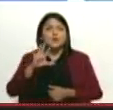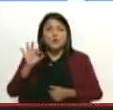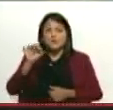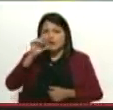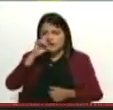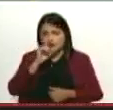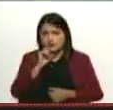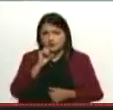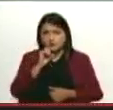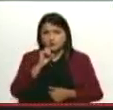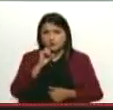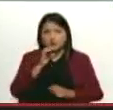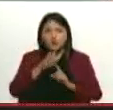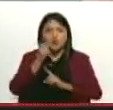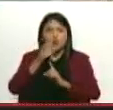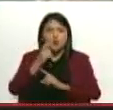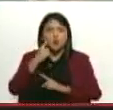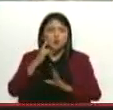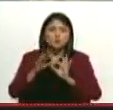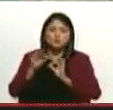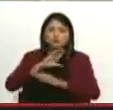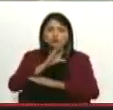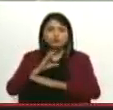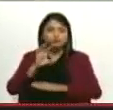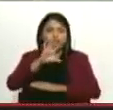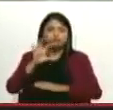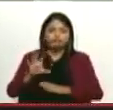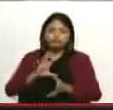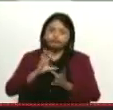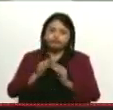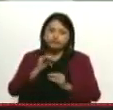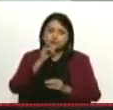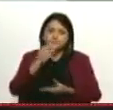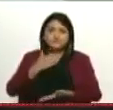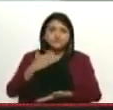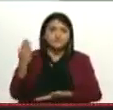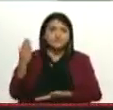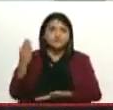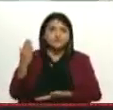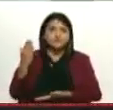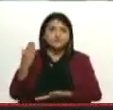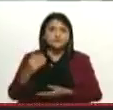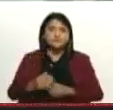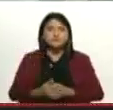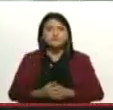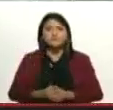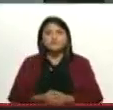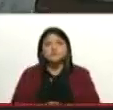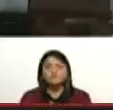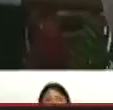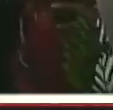de la unión caribeña es la información que nosotros podemos aportar a esta hora y con ella despedimos este contacto informativo